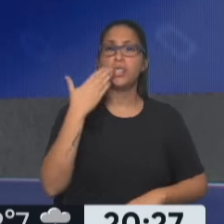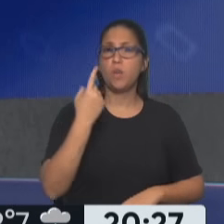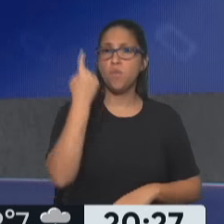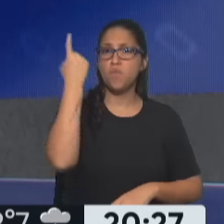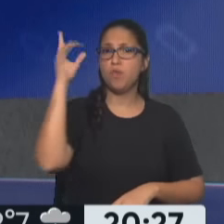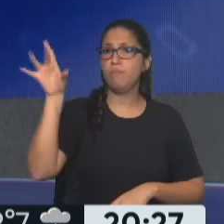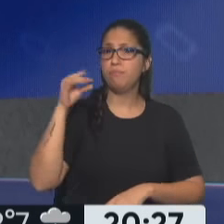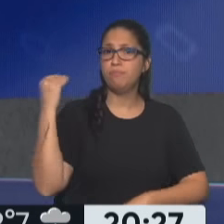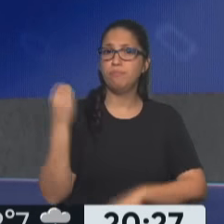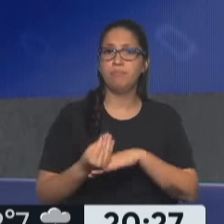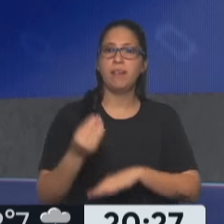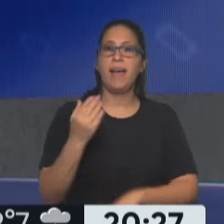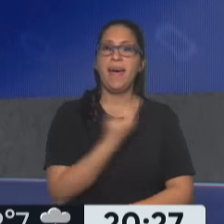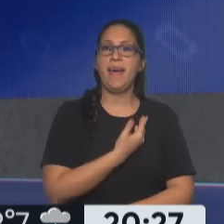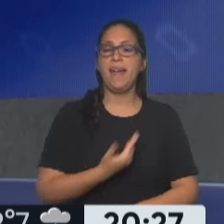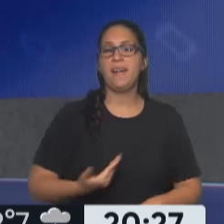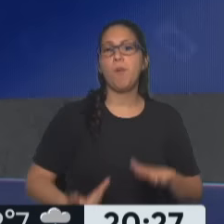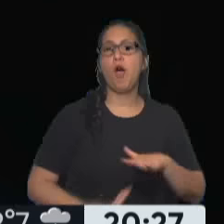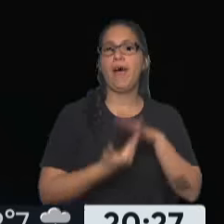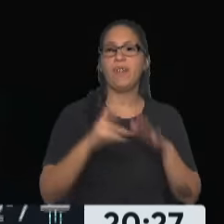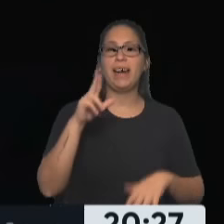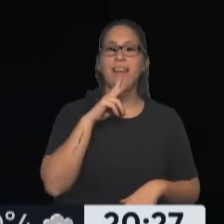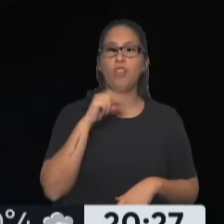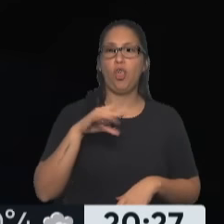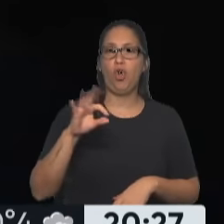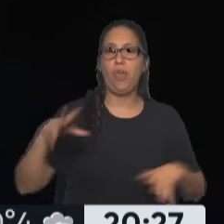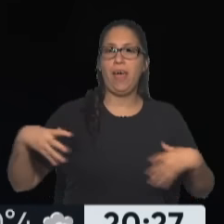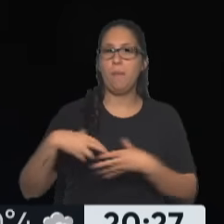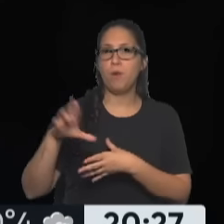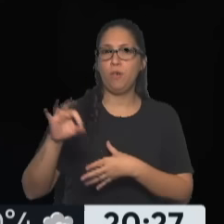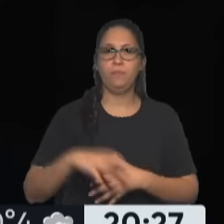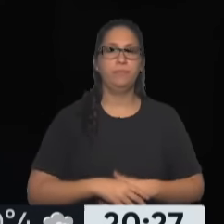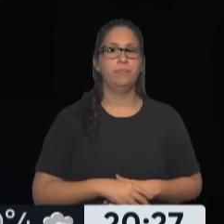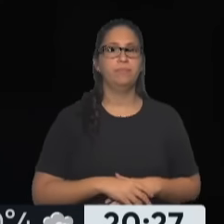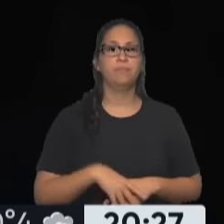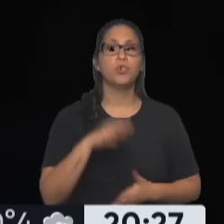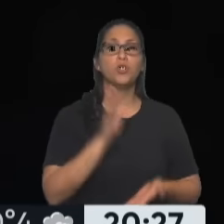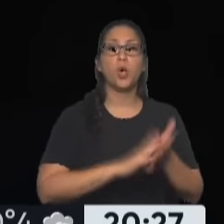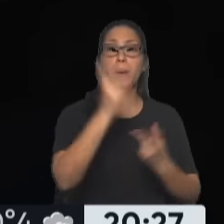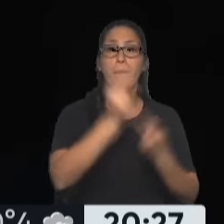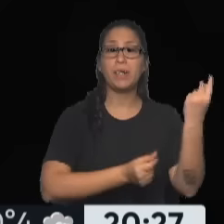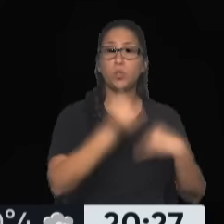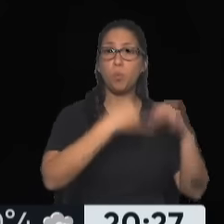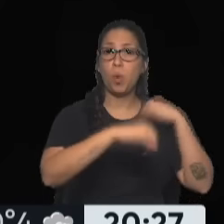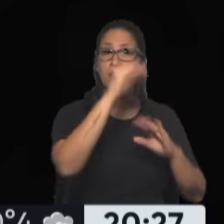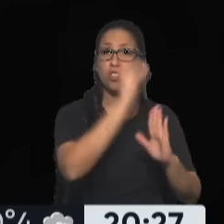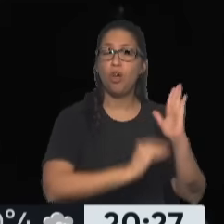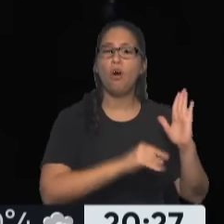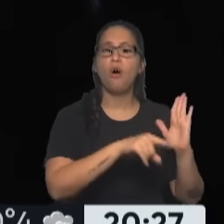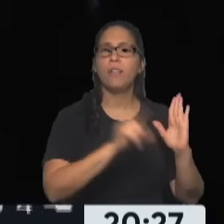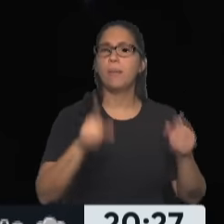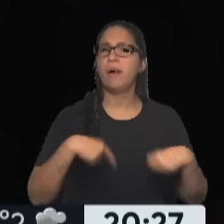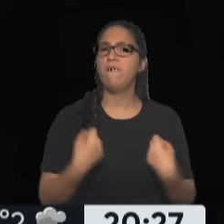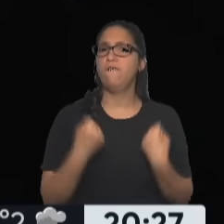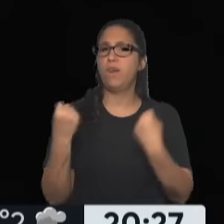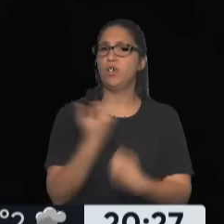fue el jefe de la bancada del PRO, Cristian Ritondo. Esto que tiene que ver con lo que significa presupuestariamente que, y tiene que ver con el esfuerzo que está